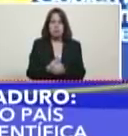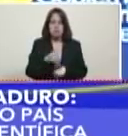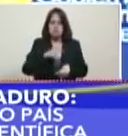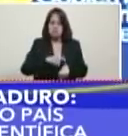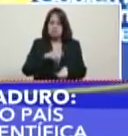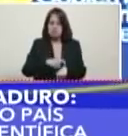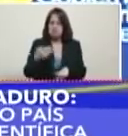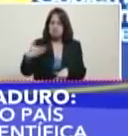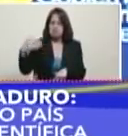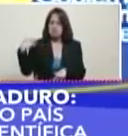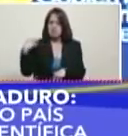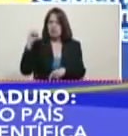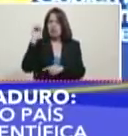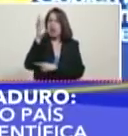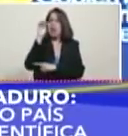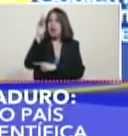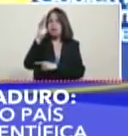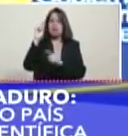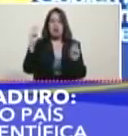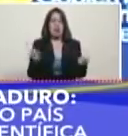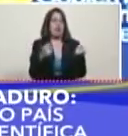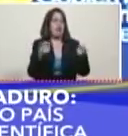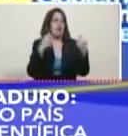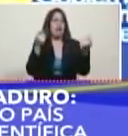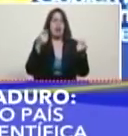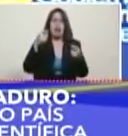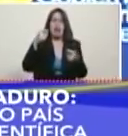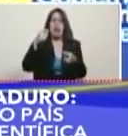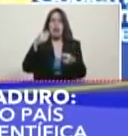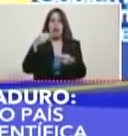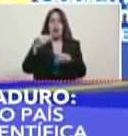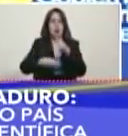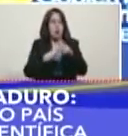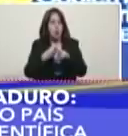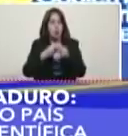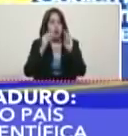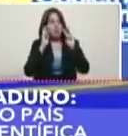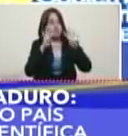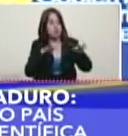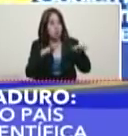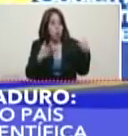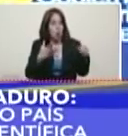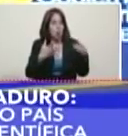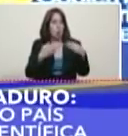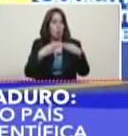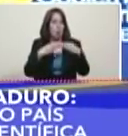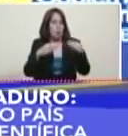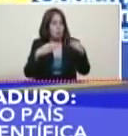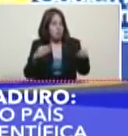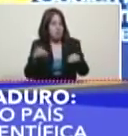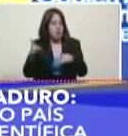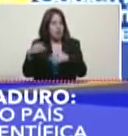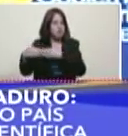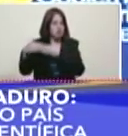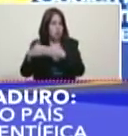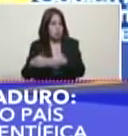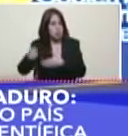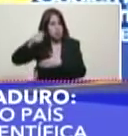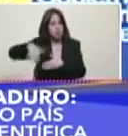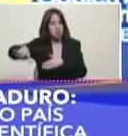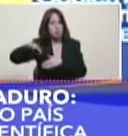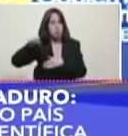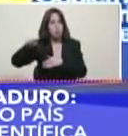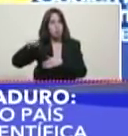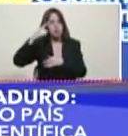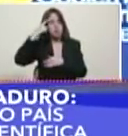acto electoral para desviar la atención pública de los Estados Unidos, en Miami, en el dólar. Como recuerdo mis